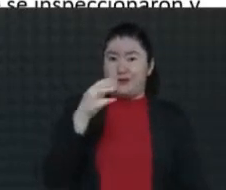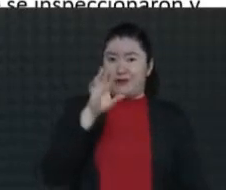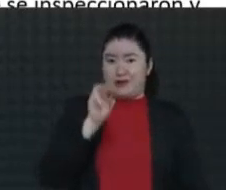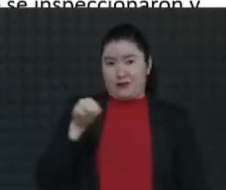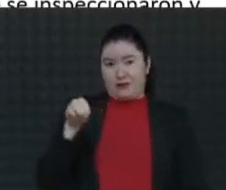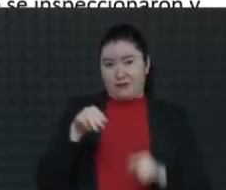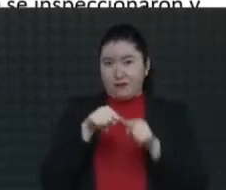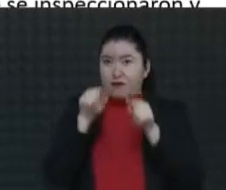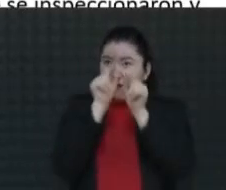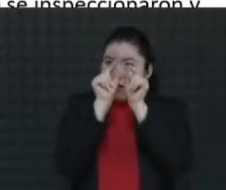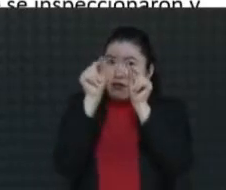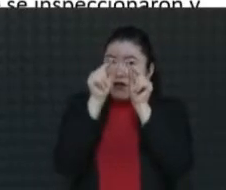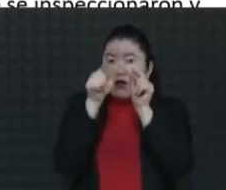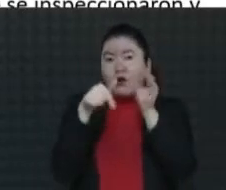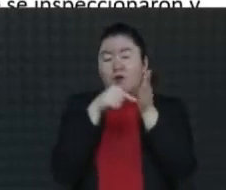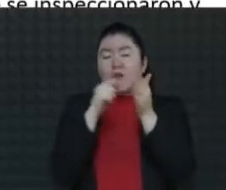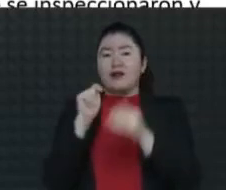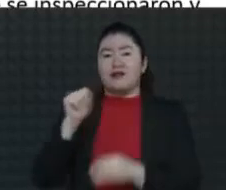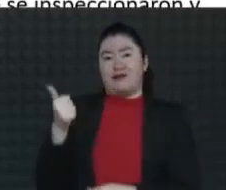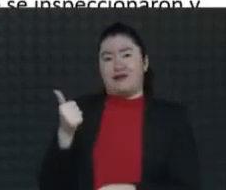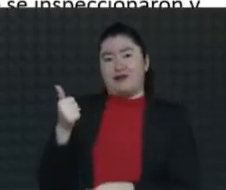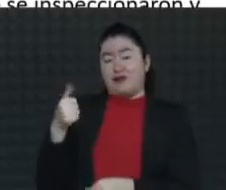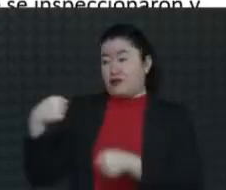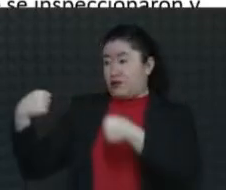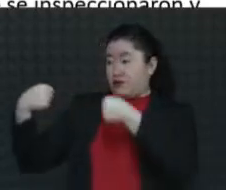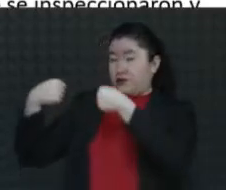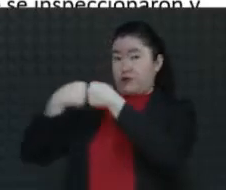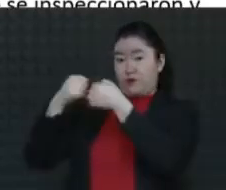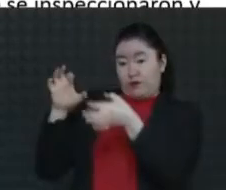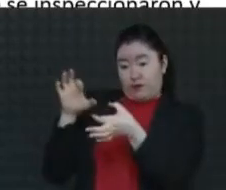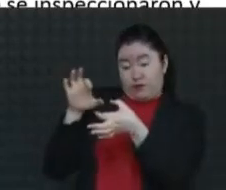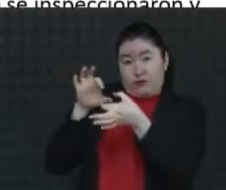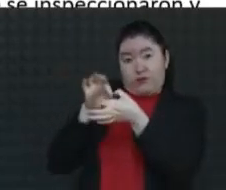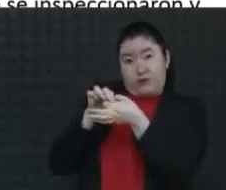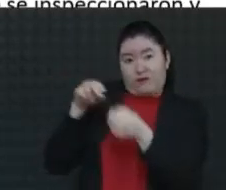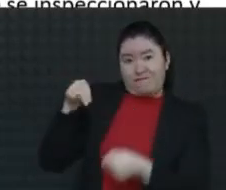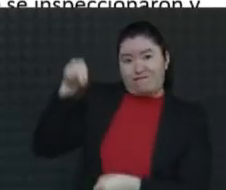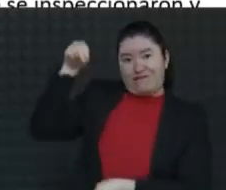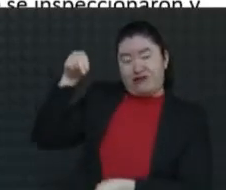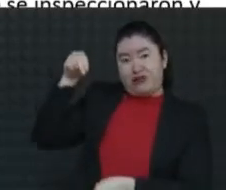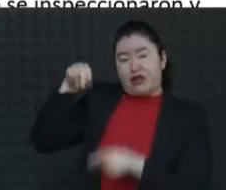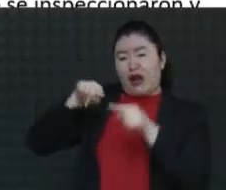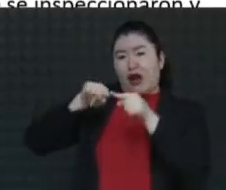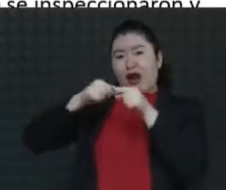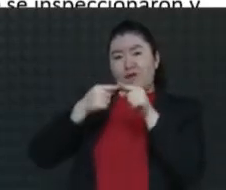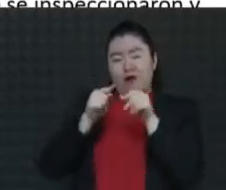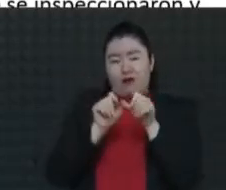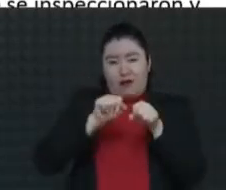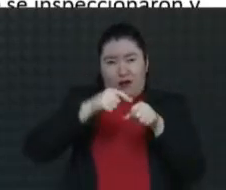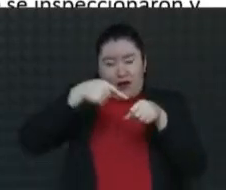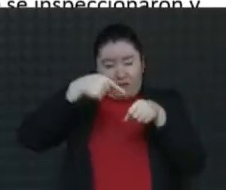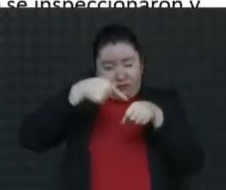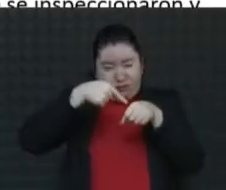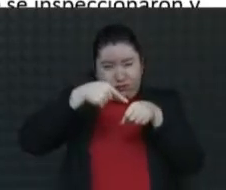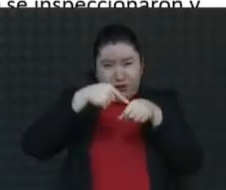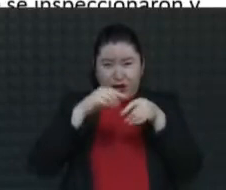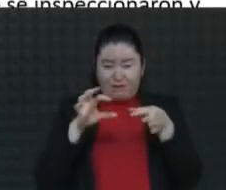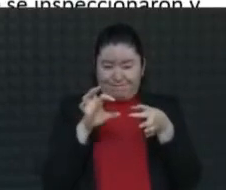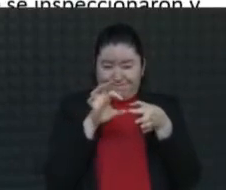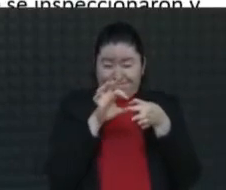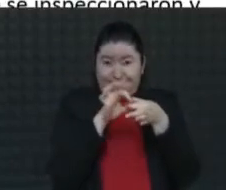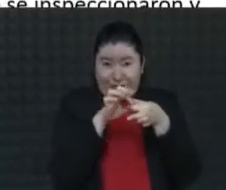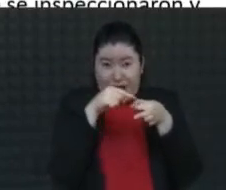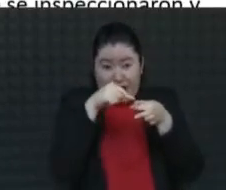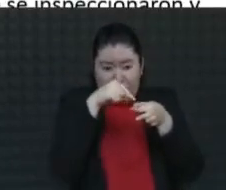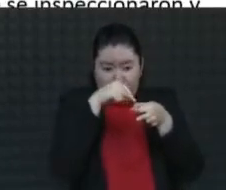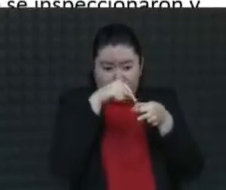T6 en la ubicación que la une con la viga norte. La grieta se inició en la punta de la soldadura de filete que une al patín inferior